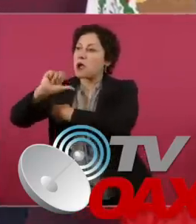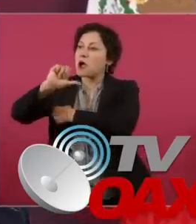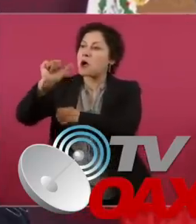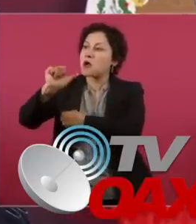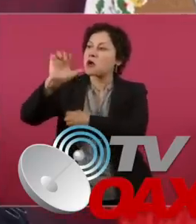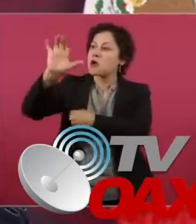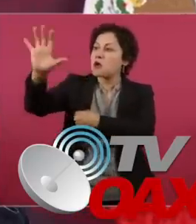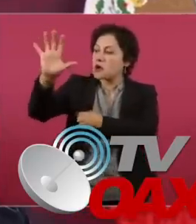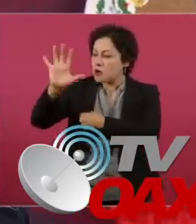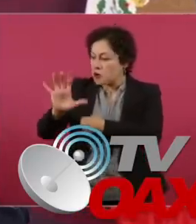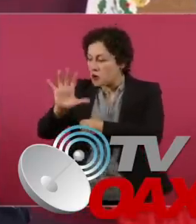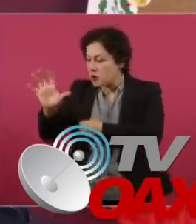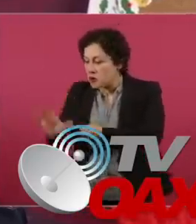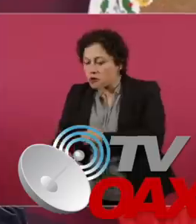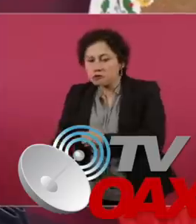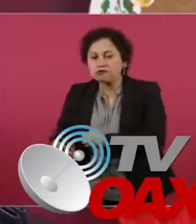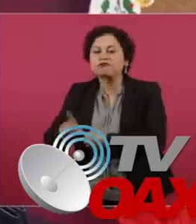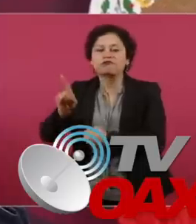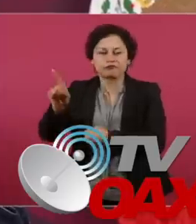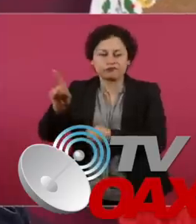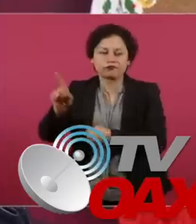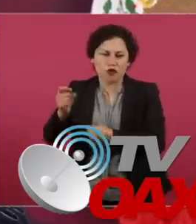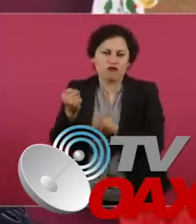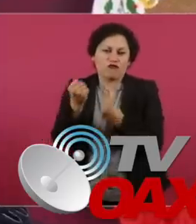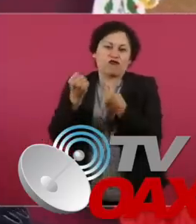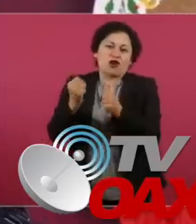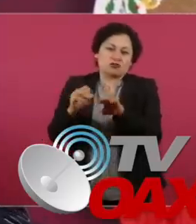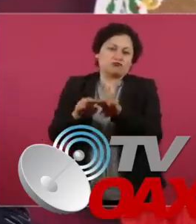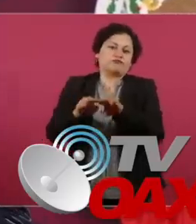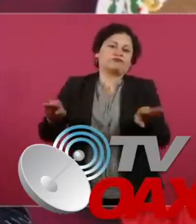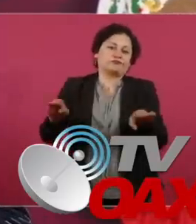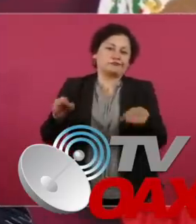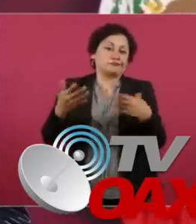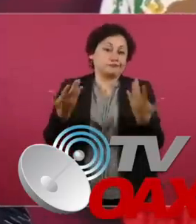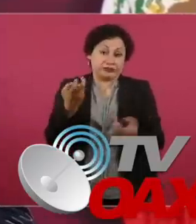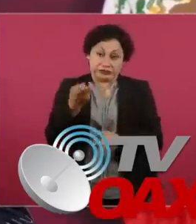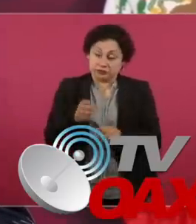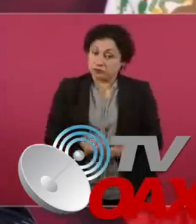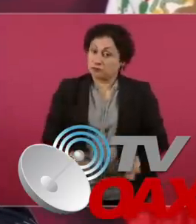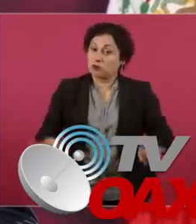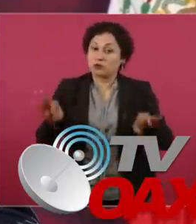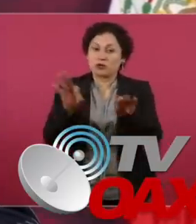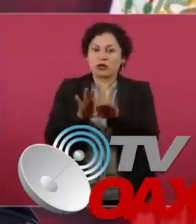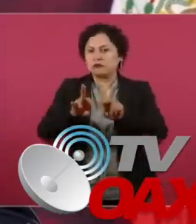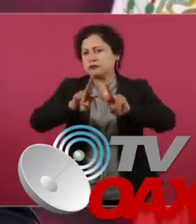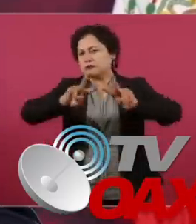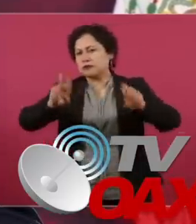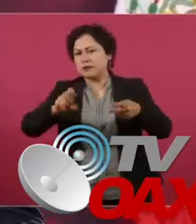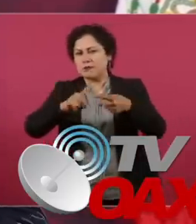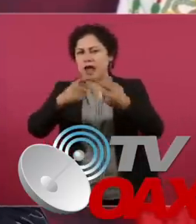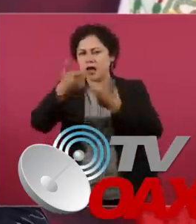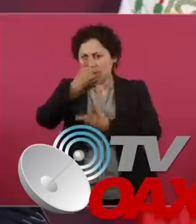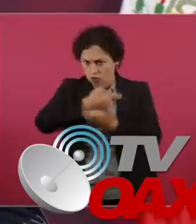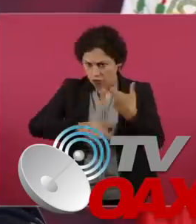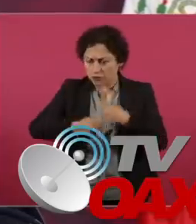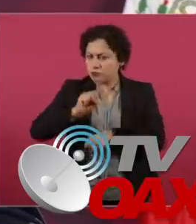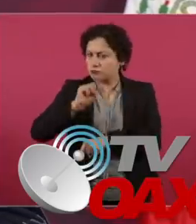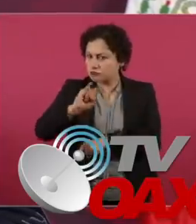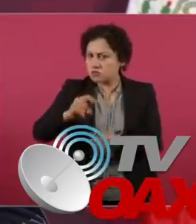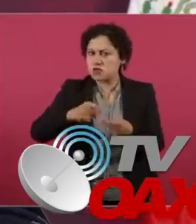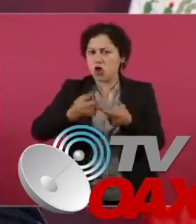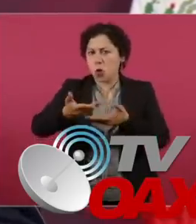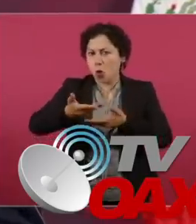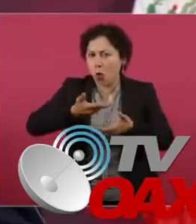Y esto es muy importante, no solo en lo económico, no solo en lo comercial, pensando en